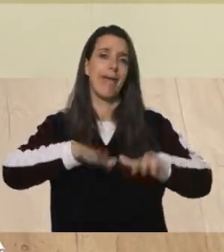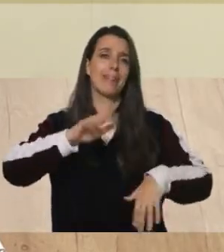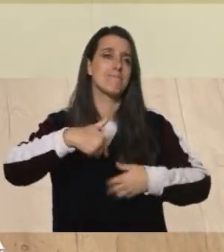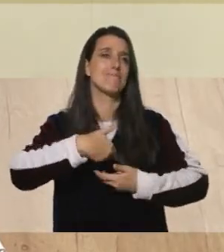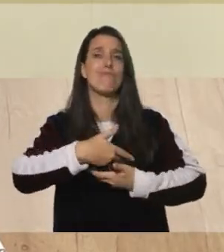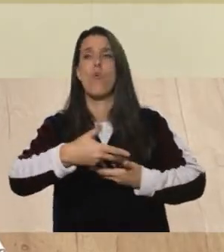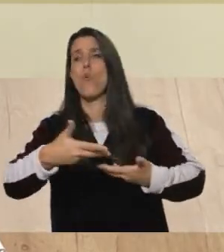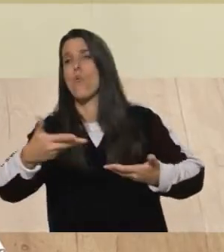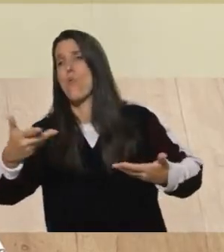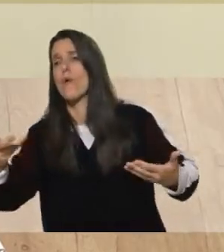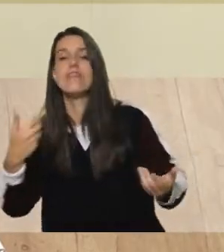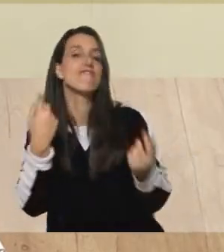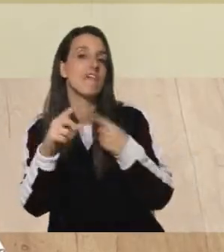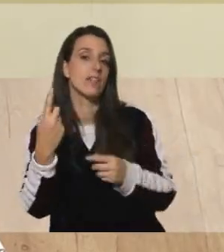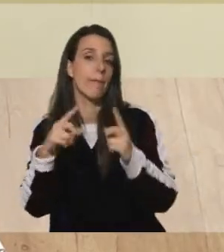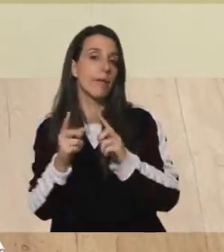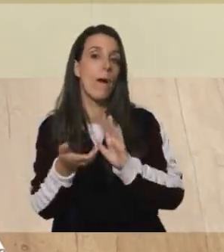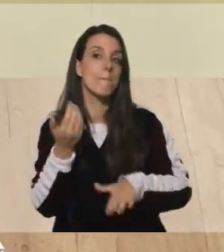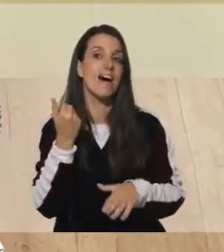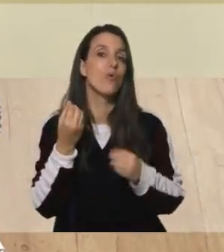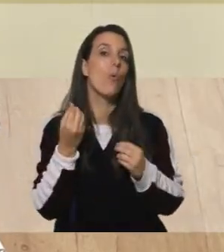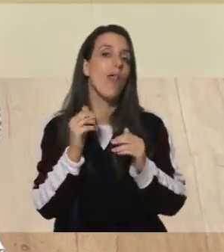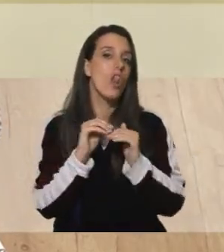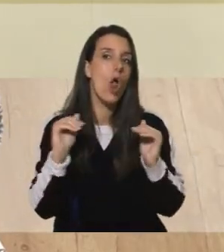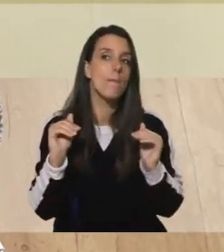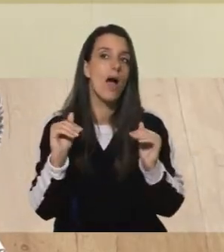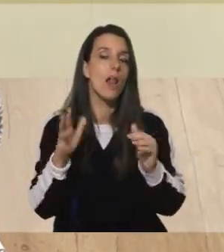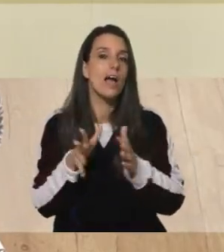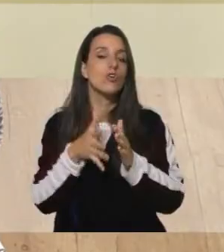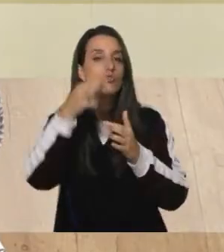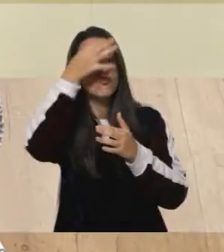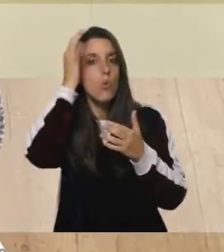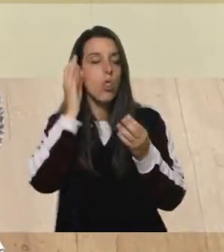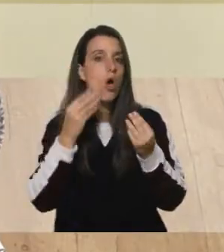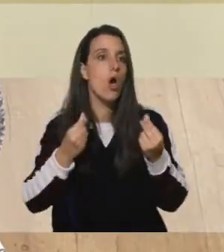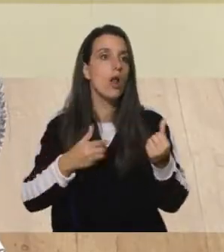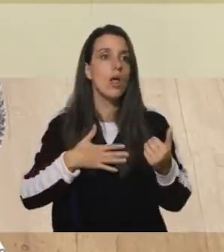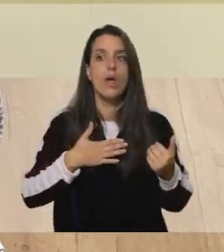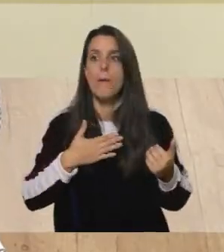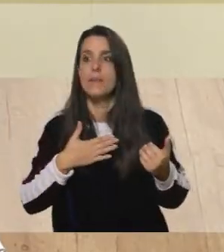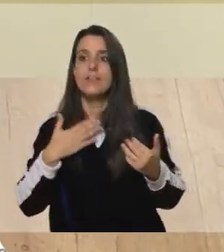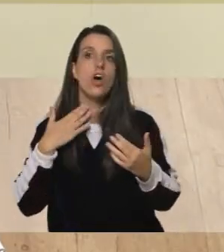de persona a persona pero el clásico el estándar es que tiene sudoración palpitaciones